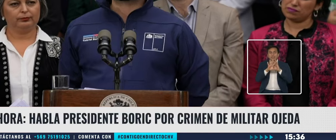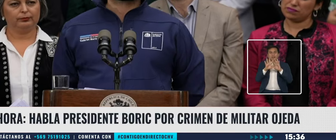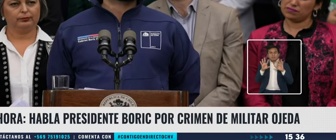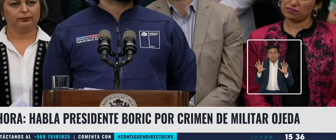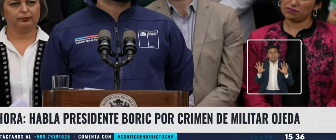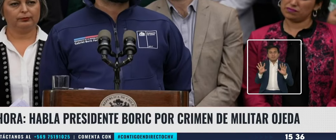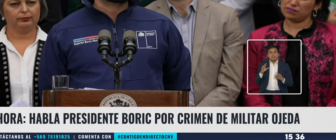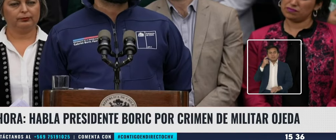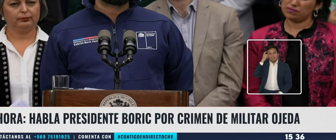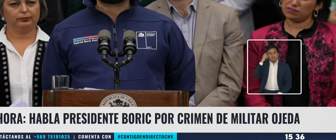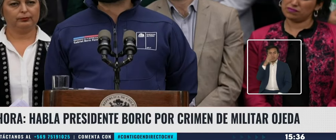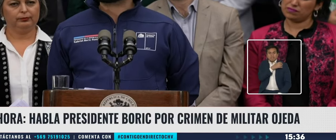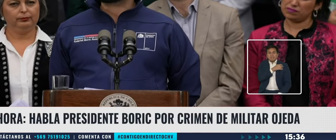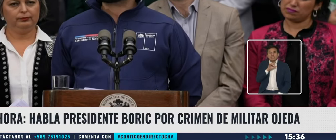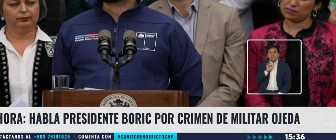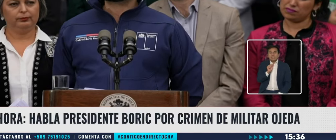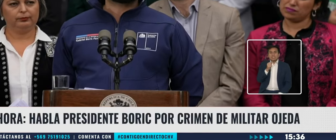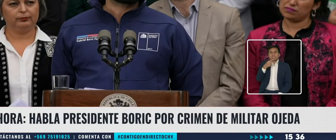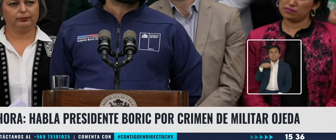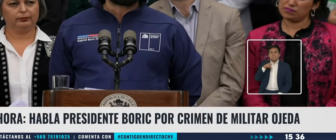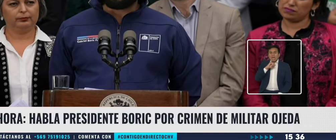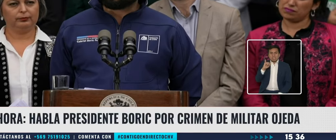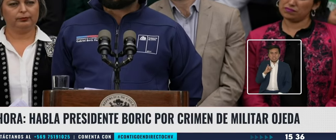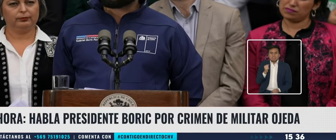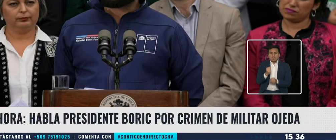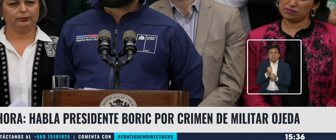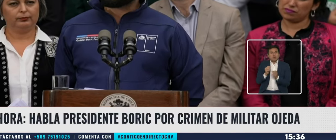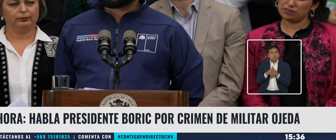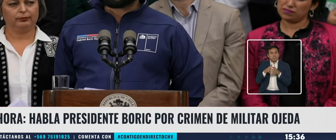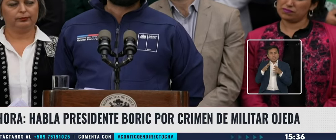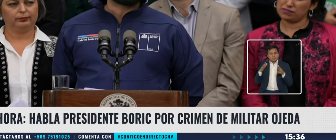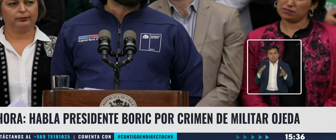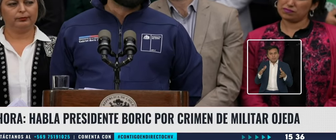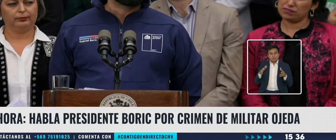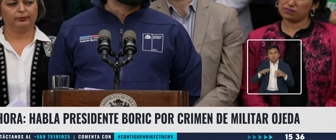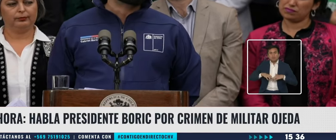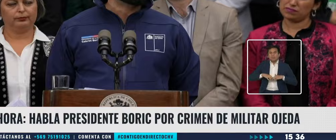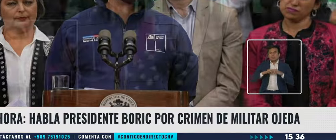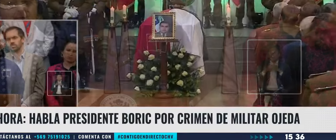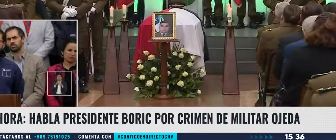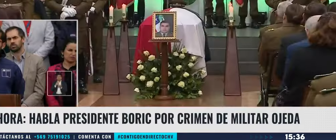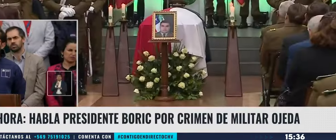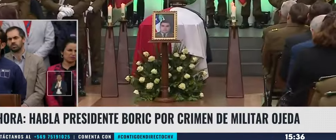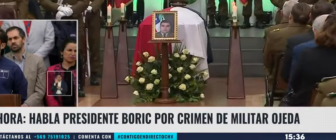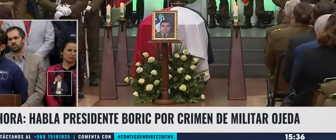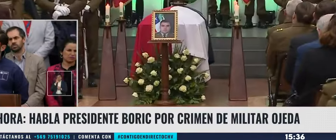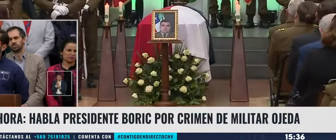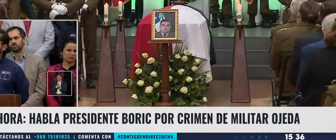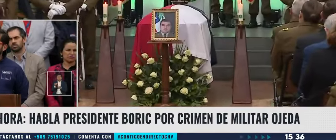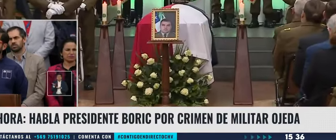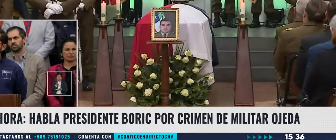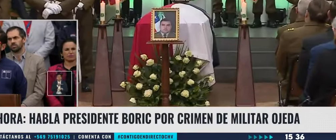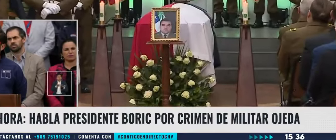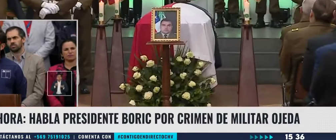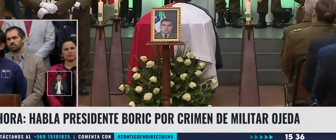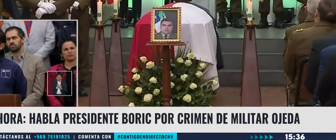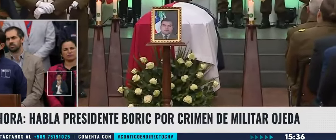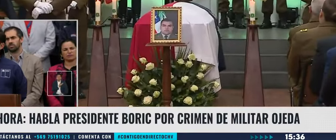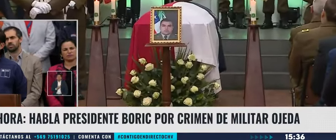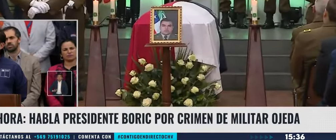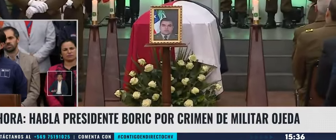claramente, creo que el general Yáñez ha hecho un tremendo trabajo en el fortalecimiento de la institución de Carabineros en conjunto con el